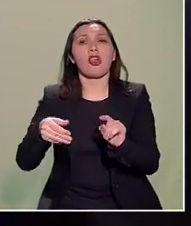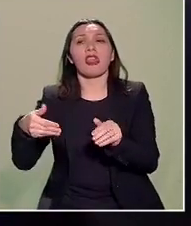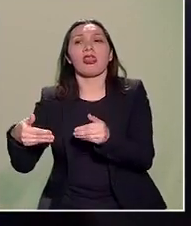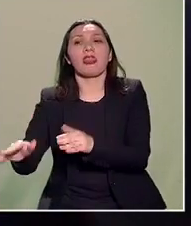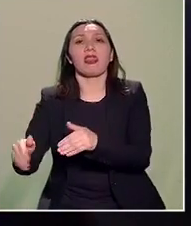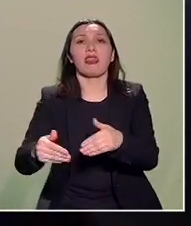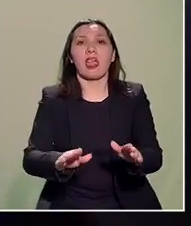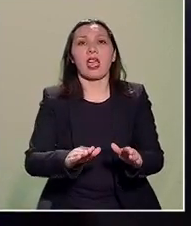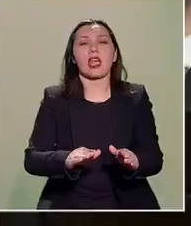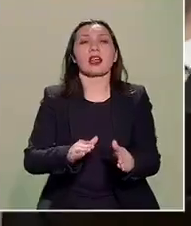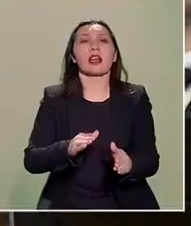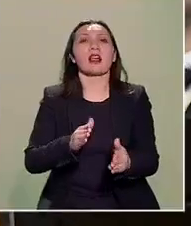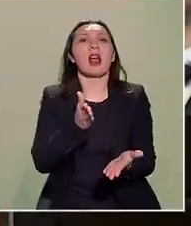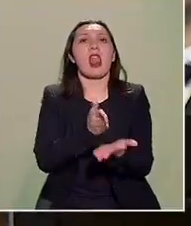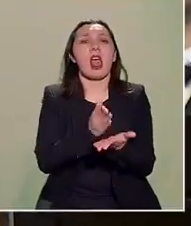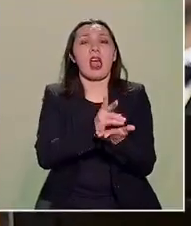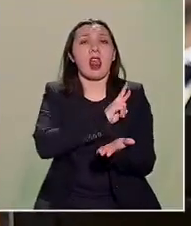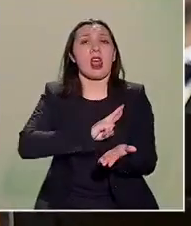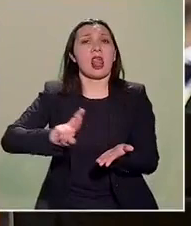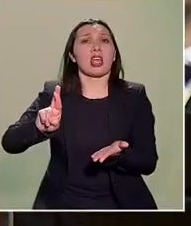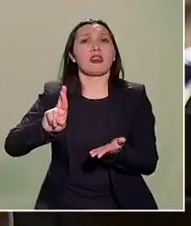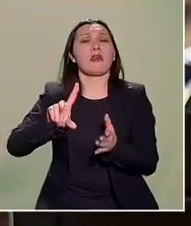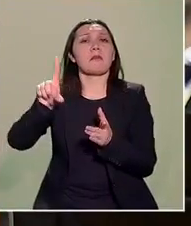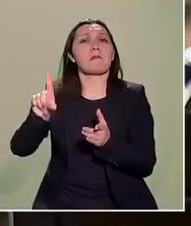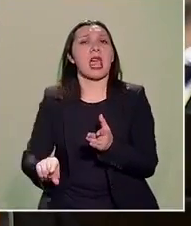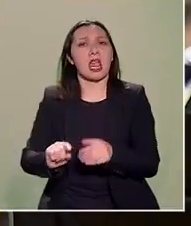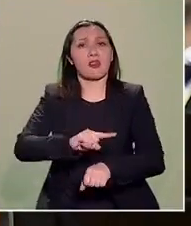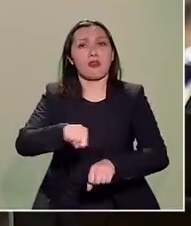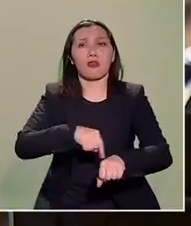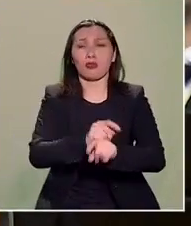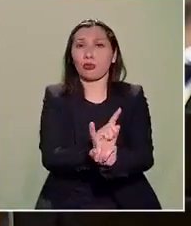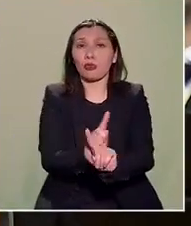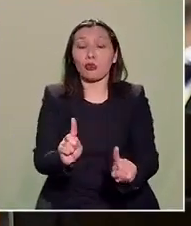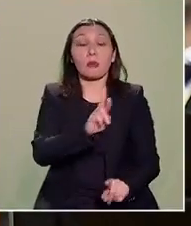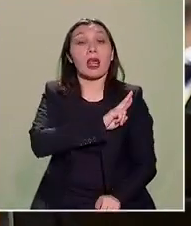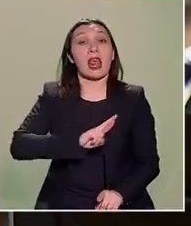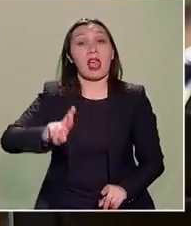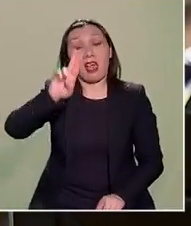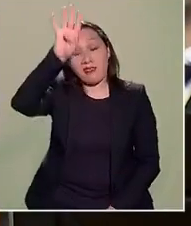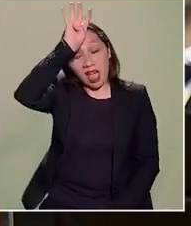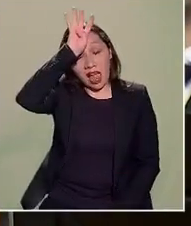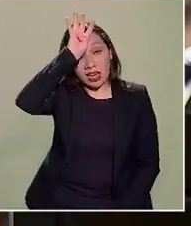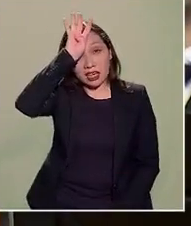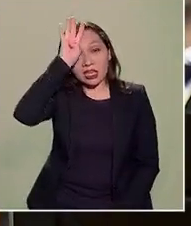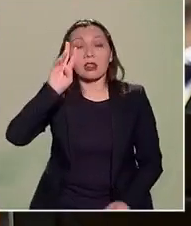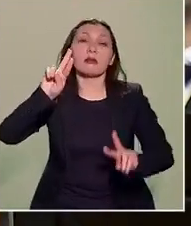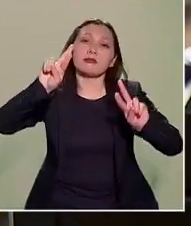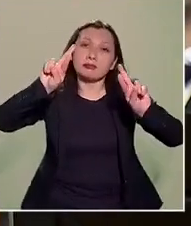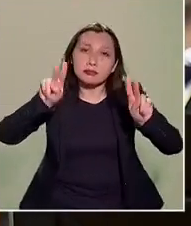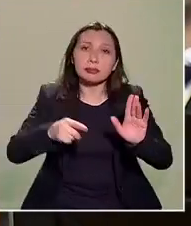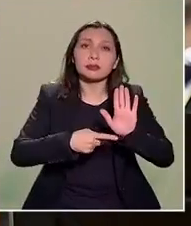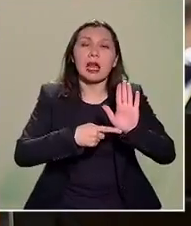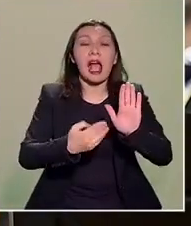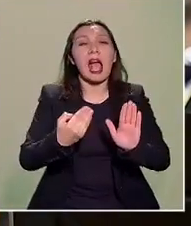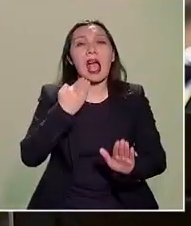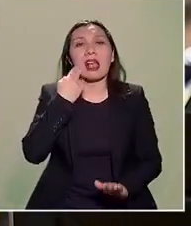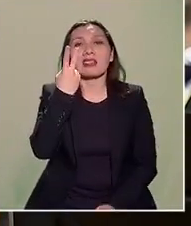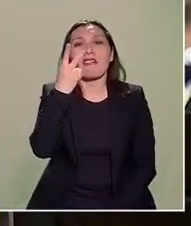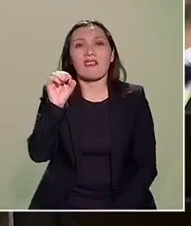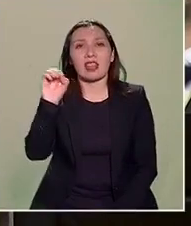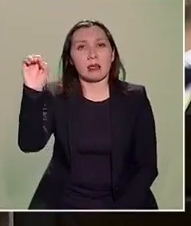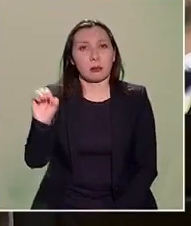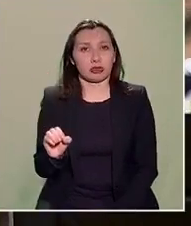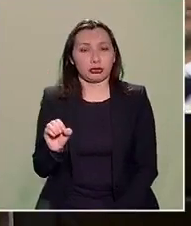las clases de religión evangélica ya que la religión evangélica representa casi el 20 por